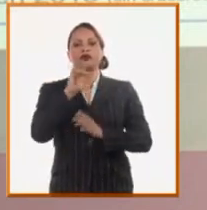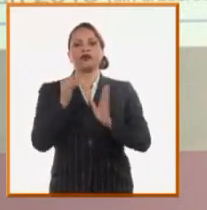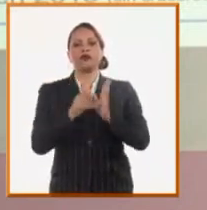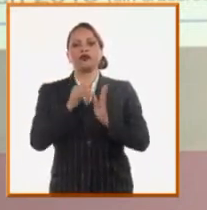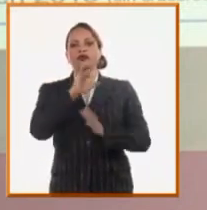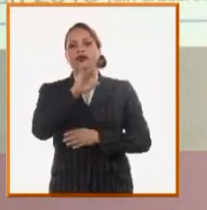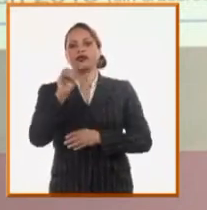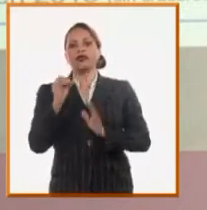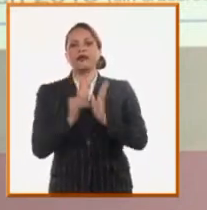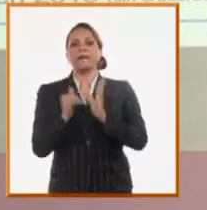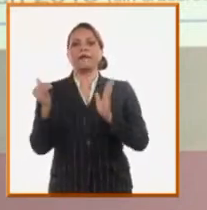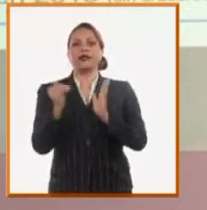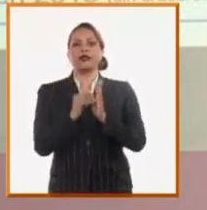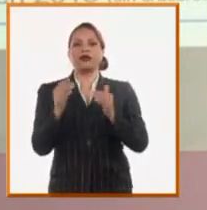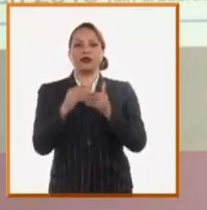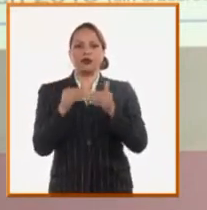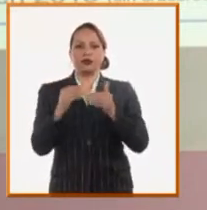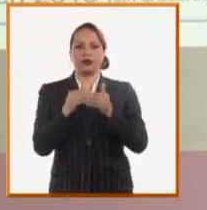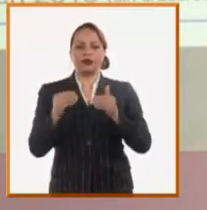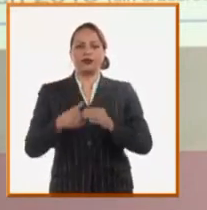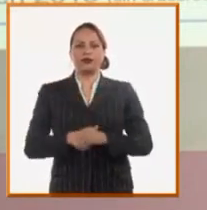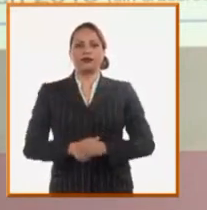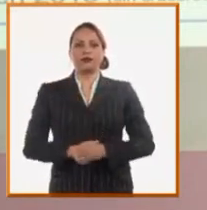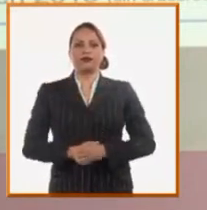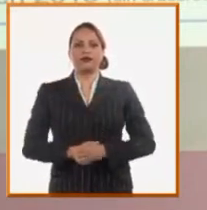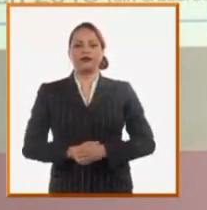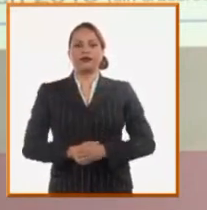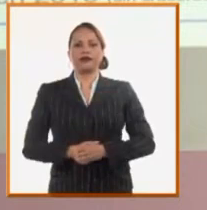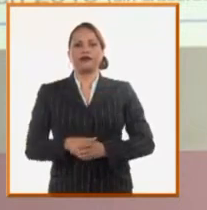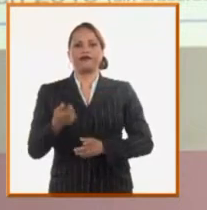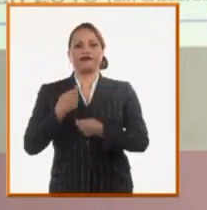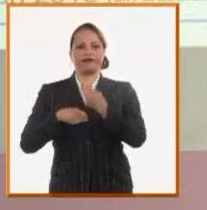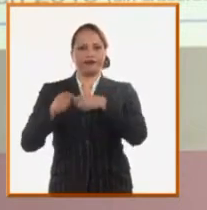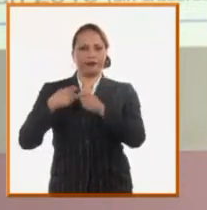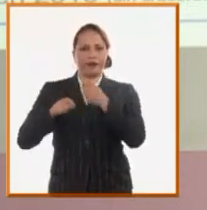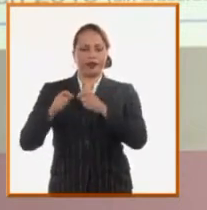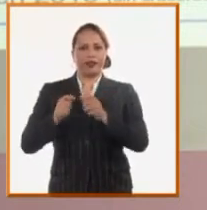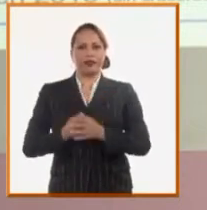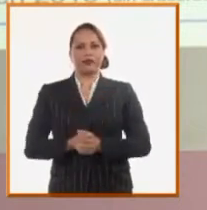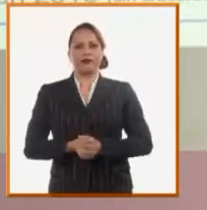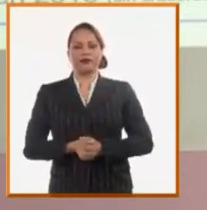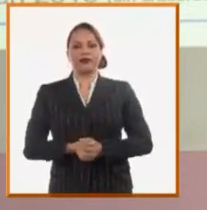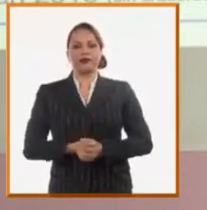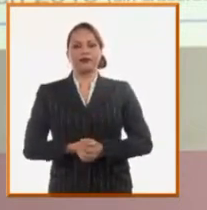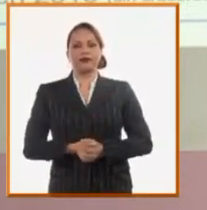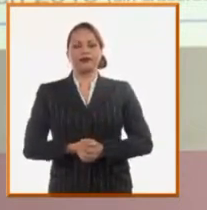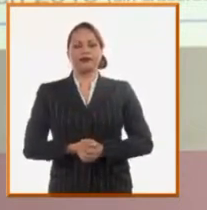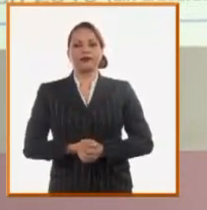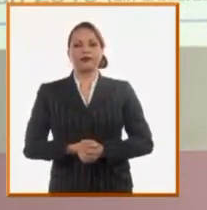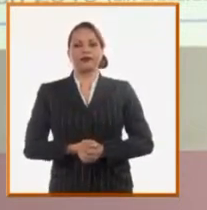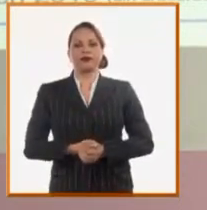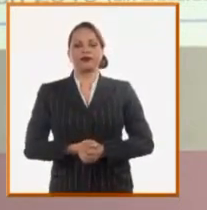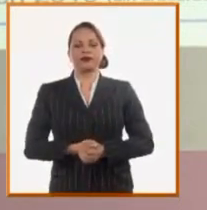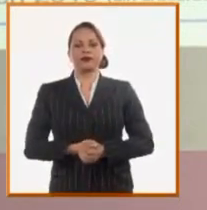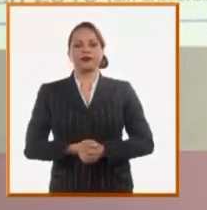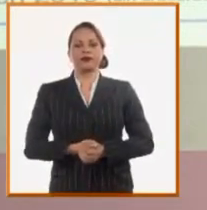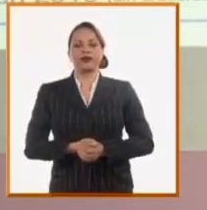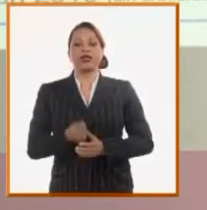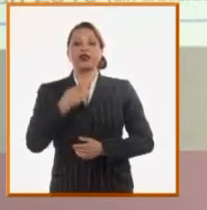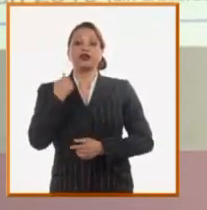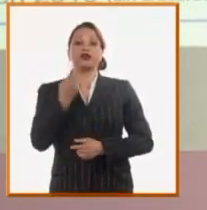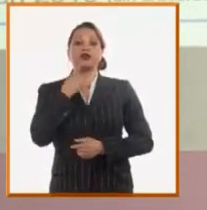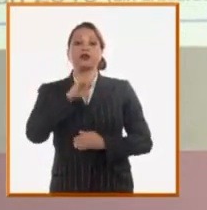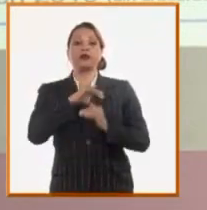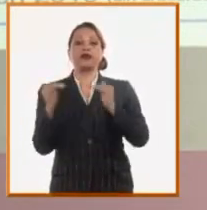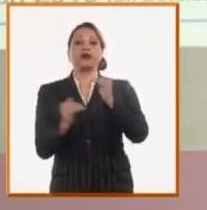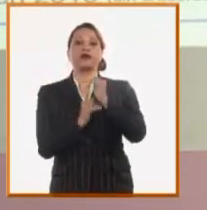9.070 millones de dólares de exportaciones. Ello implica que nos vamos a quedar por debajo de lo previsto